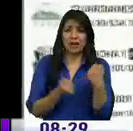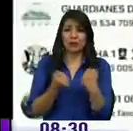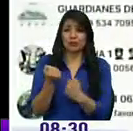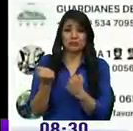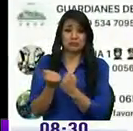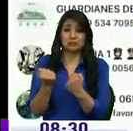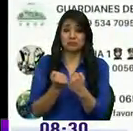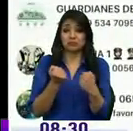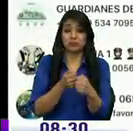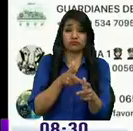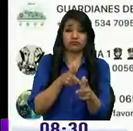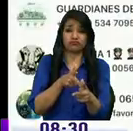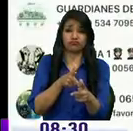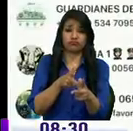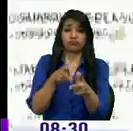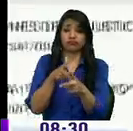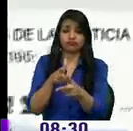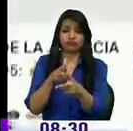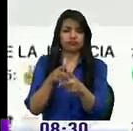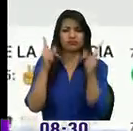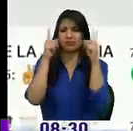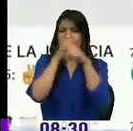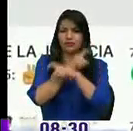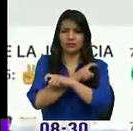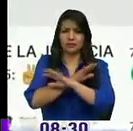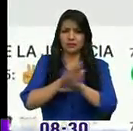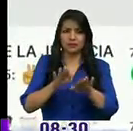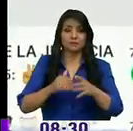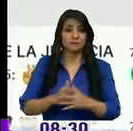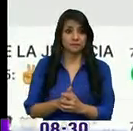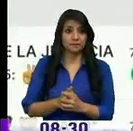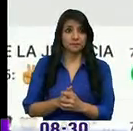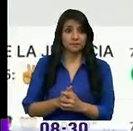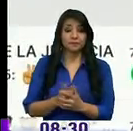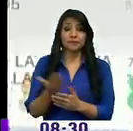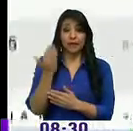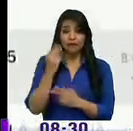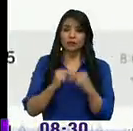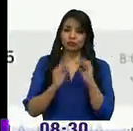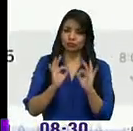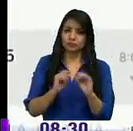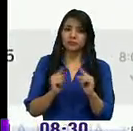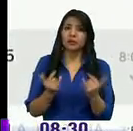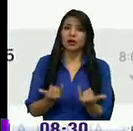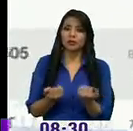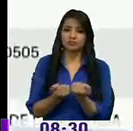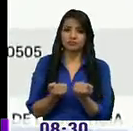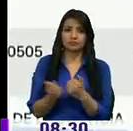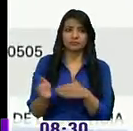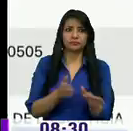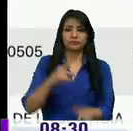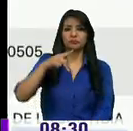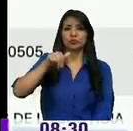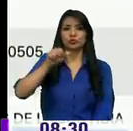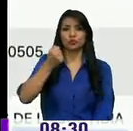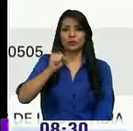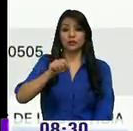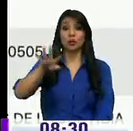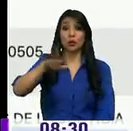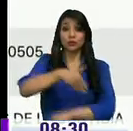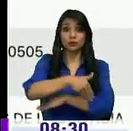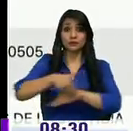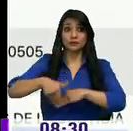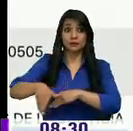que exceden muchos sitios de lo que fue construido. Buenos días, en Pusuquí, sector 4, esquinas.